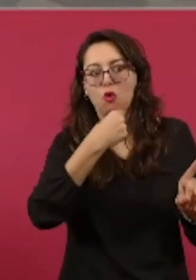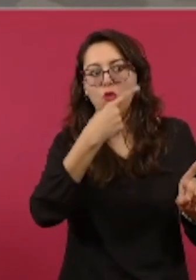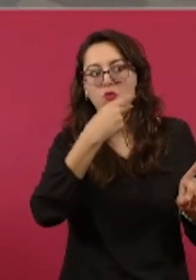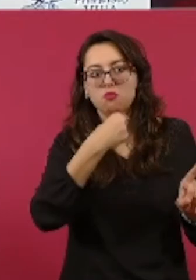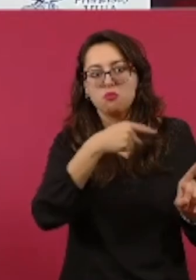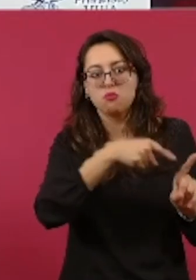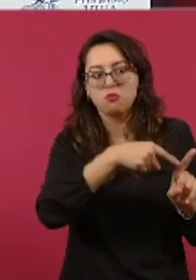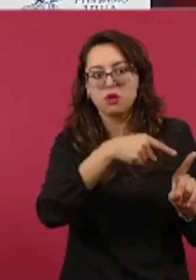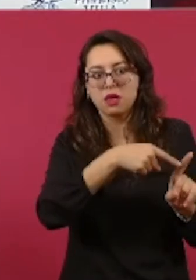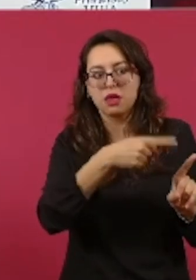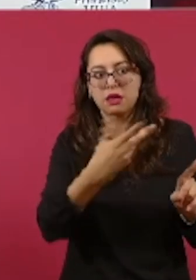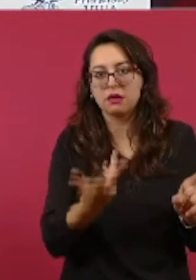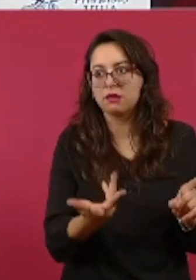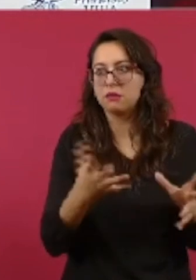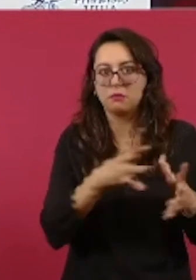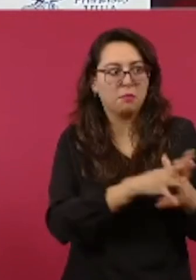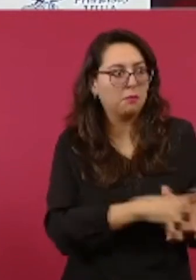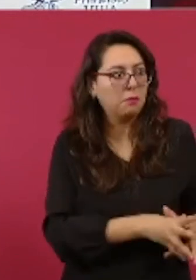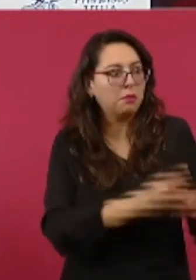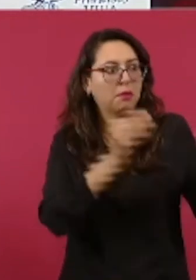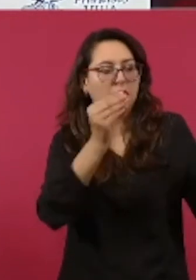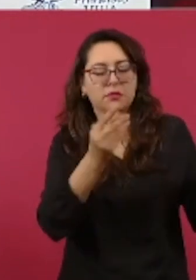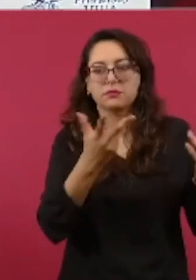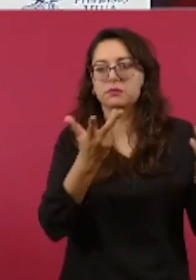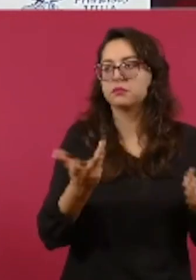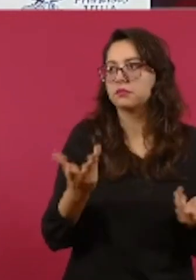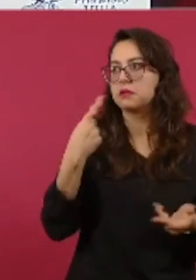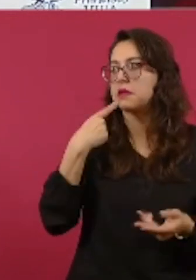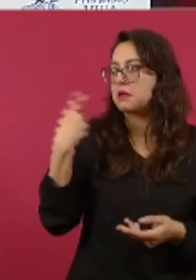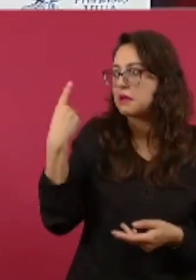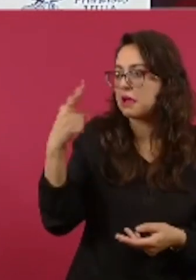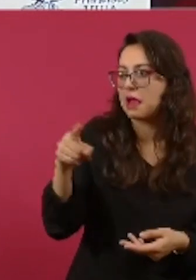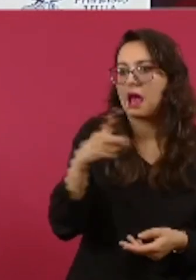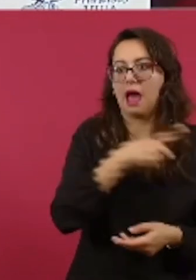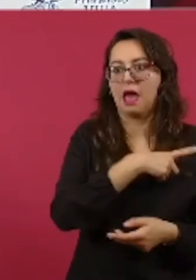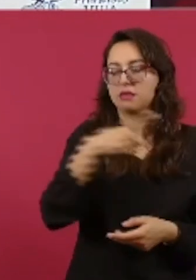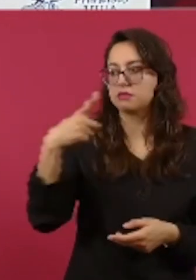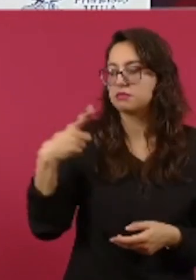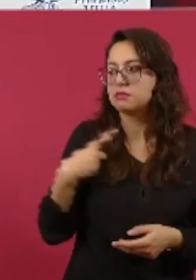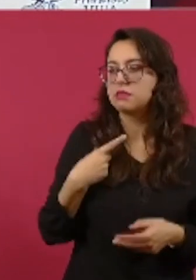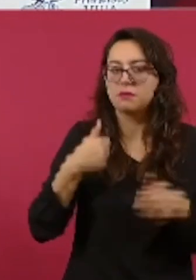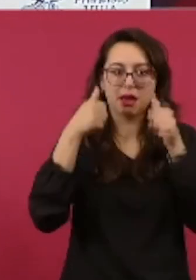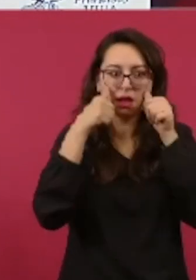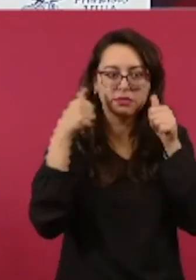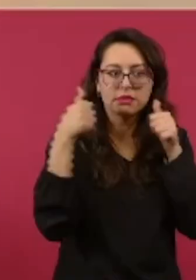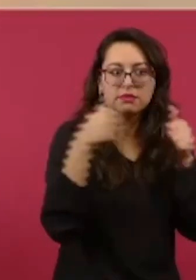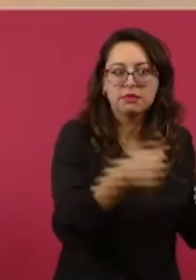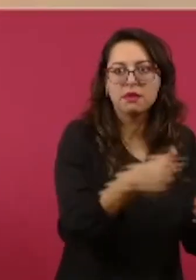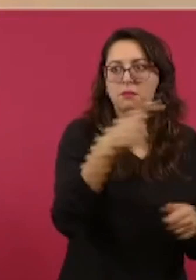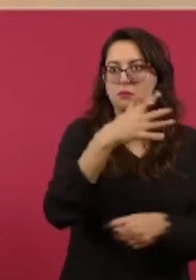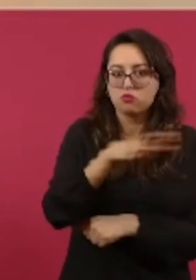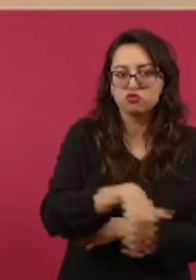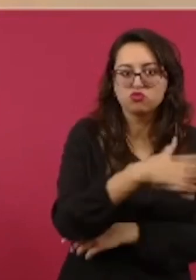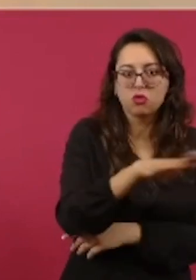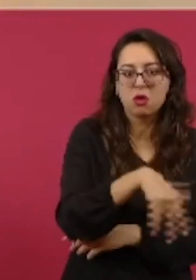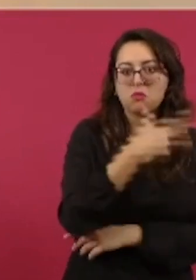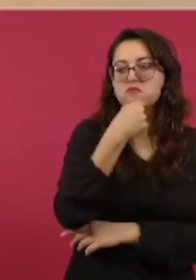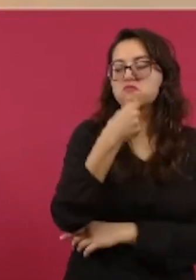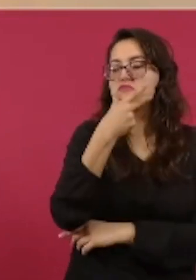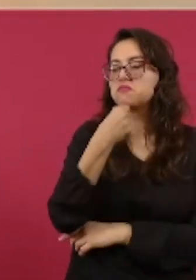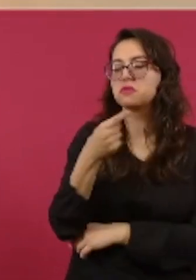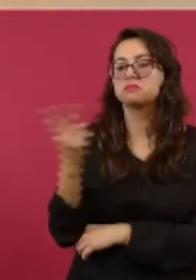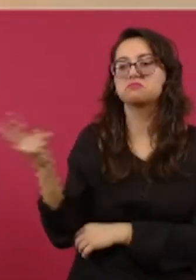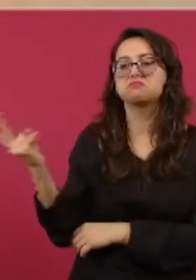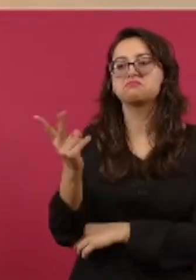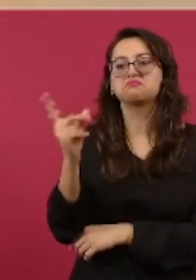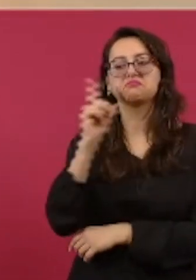benefician a los cuatro presuntos responsables de la desaparición forzada de José Francisco N. En este caso